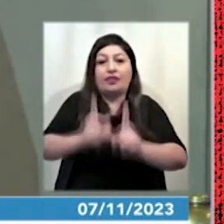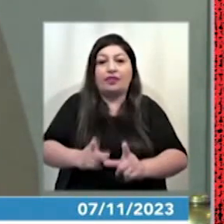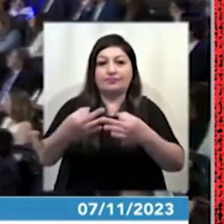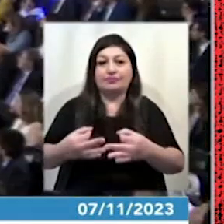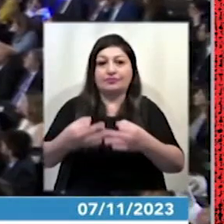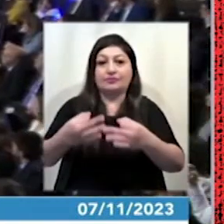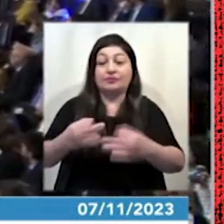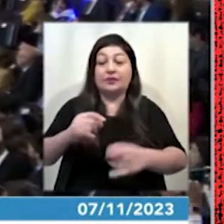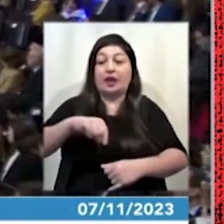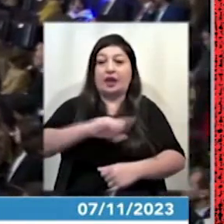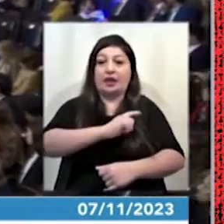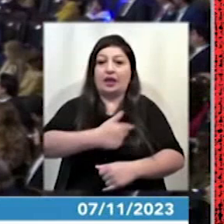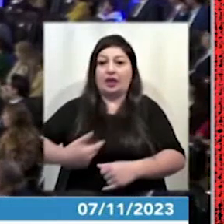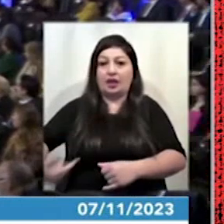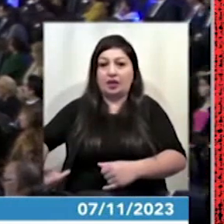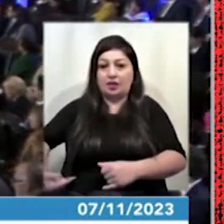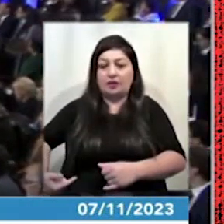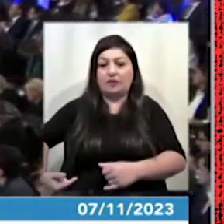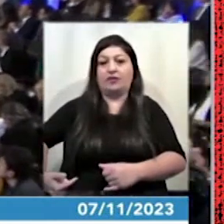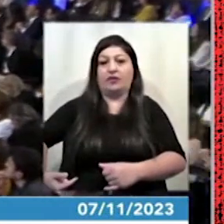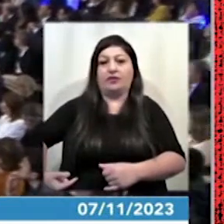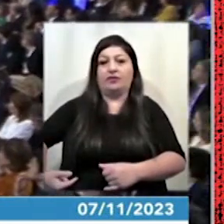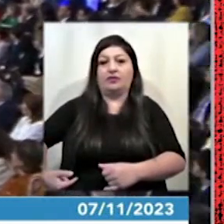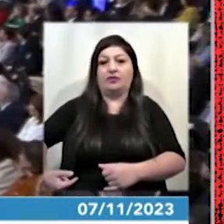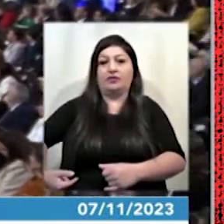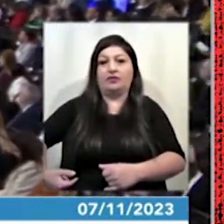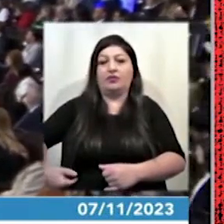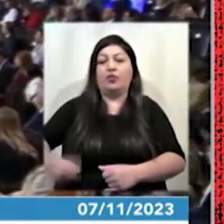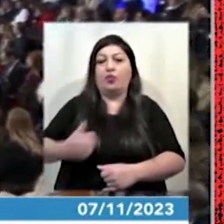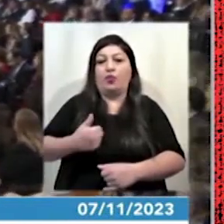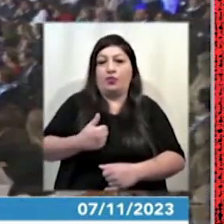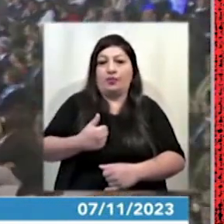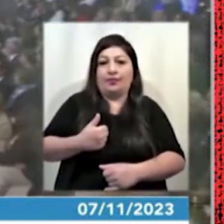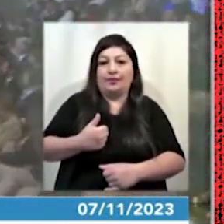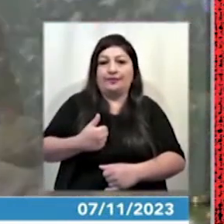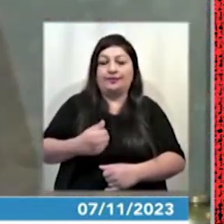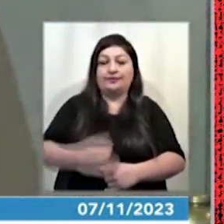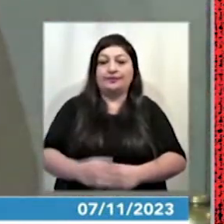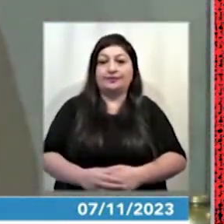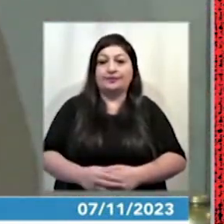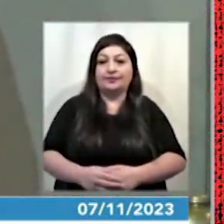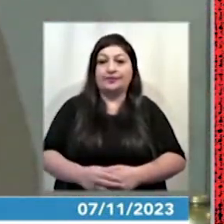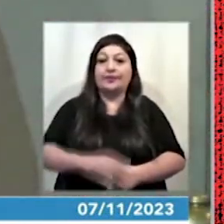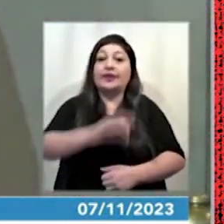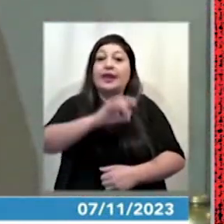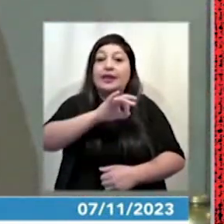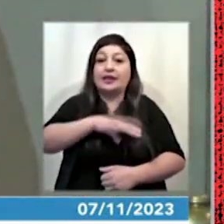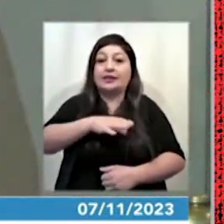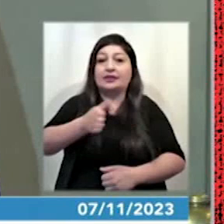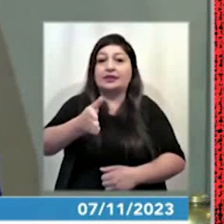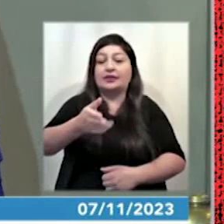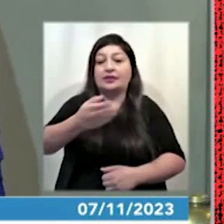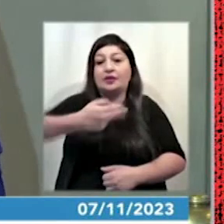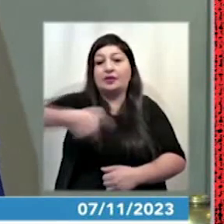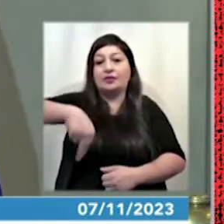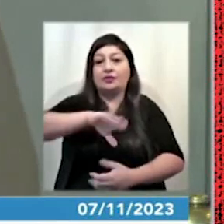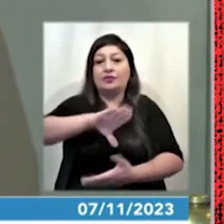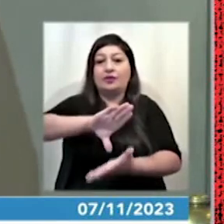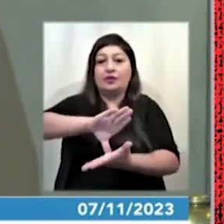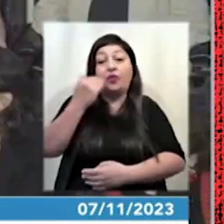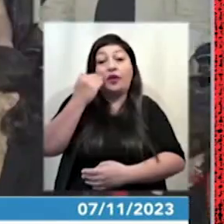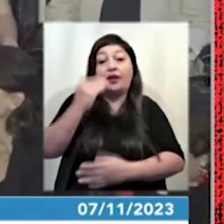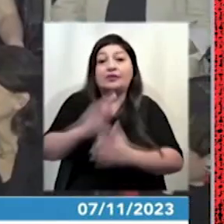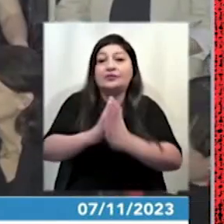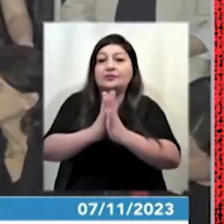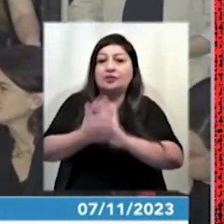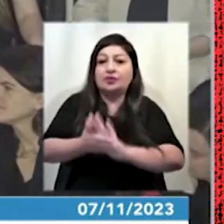discurso que ya tenía escrito, digamos. Y de vuelta... le hizo como una especie de respuesta,